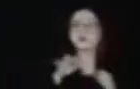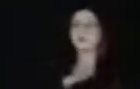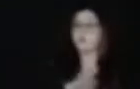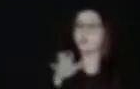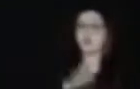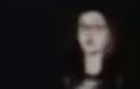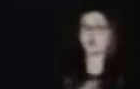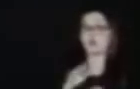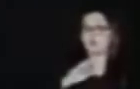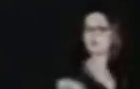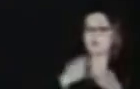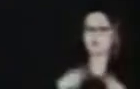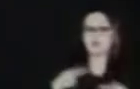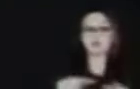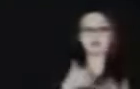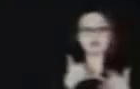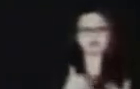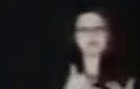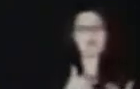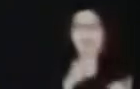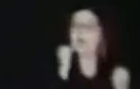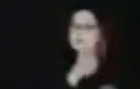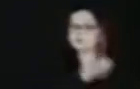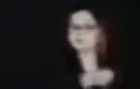cualquier otro ciudadano.